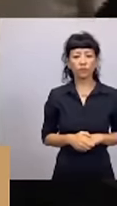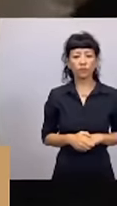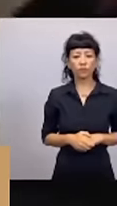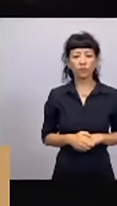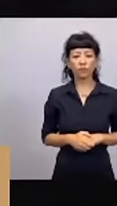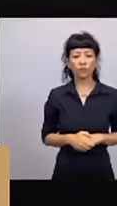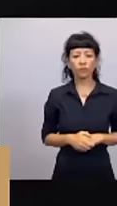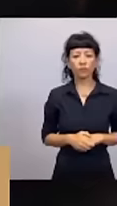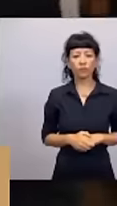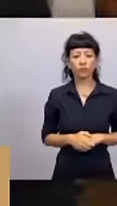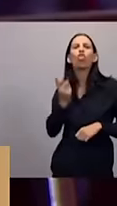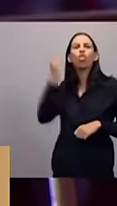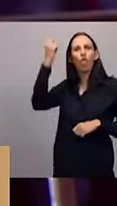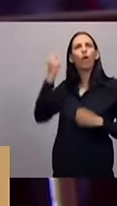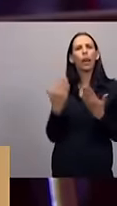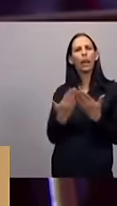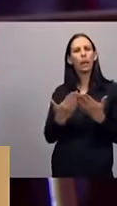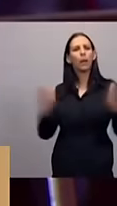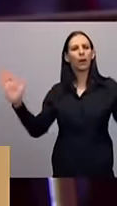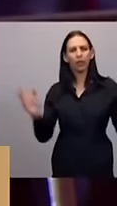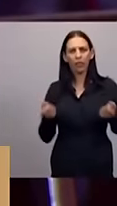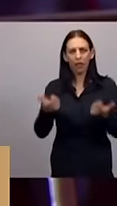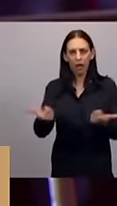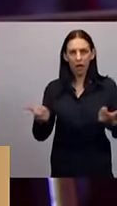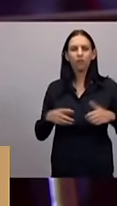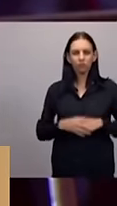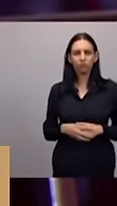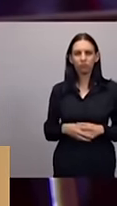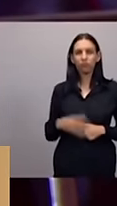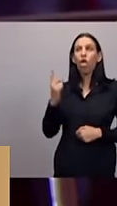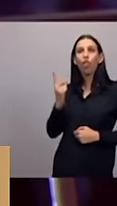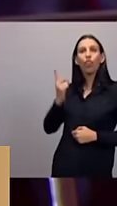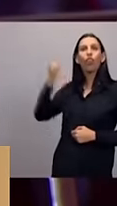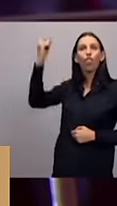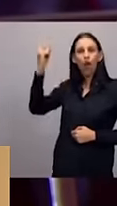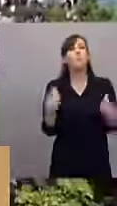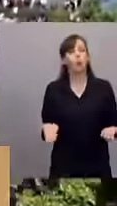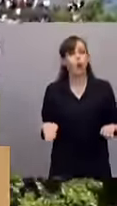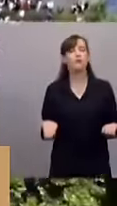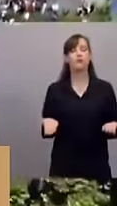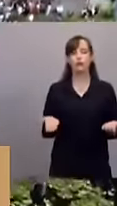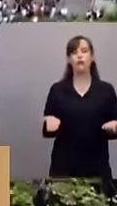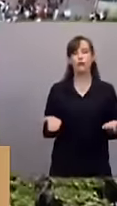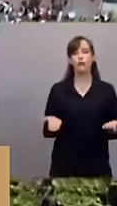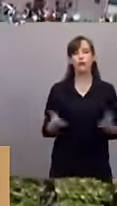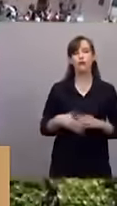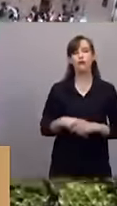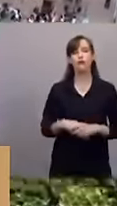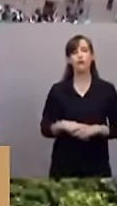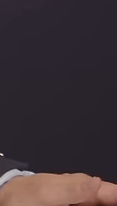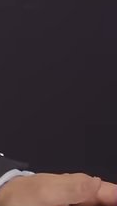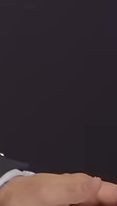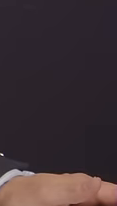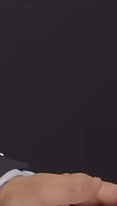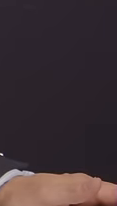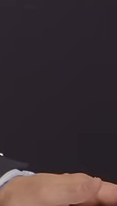llevar a cabo todo su programa o gran parte de su programa en los dos años que le quedarían hasta las próximas elecciones presidenciales. Si le va bien, además,